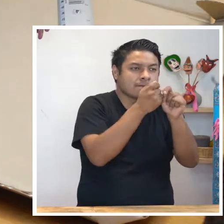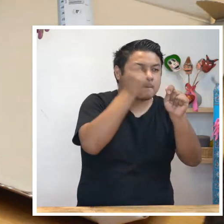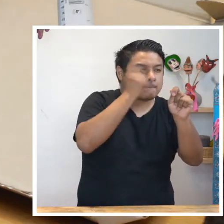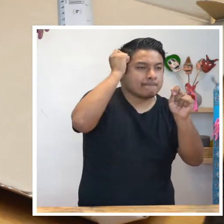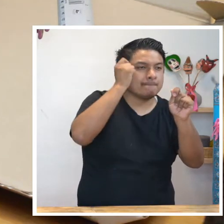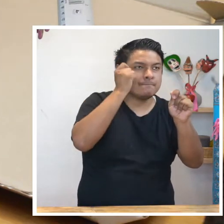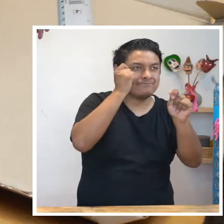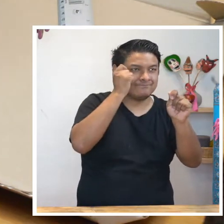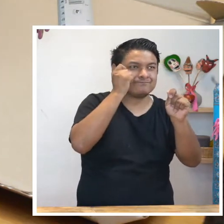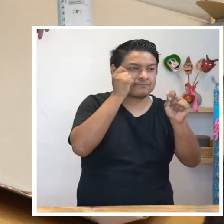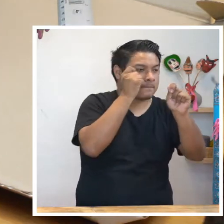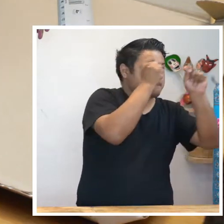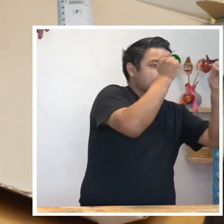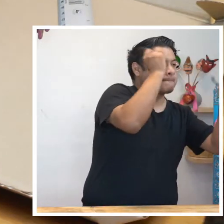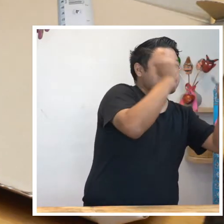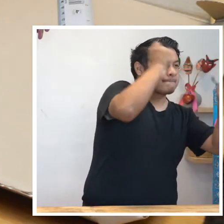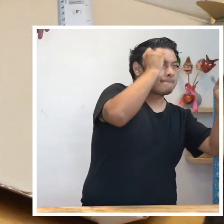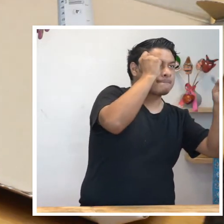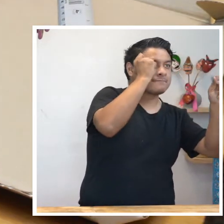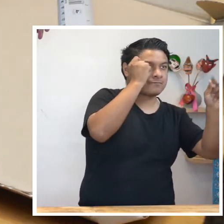hacemos los agujeros.